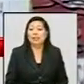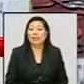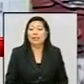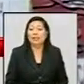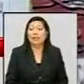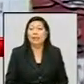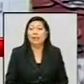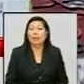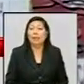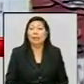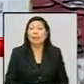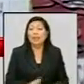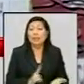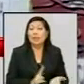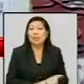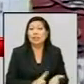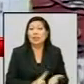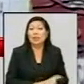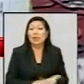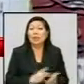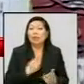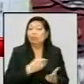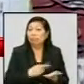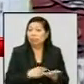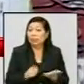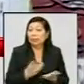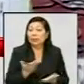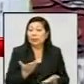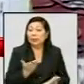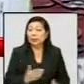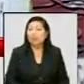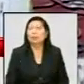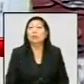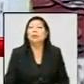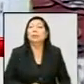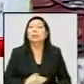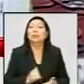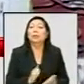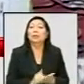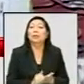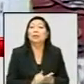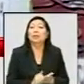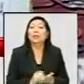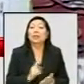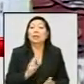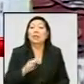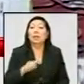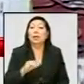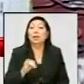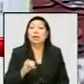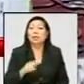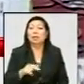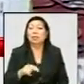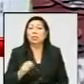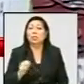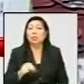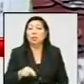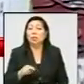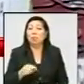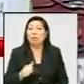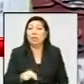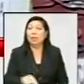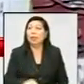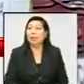los señores de Salud retiran de su petitorio el producto Ranibizumab. El